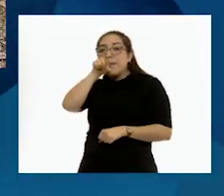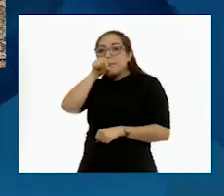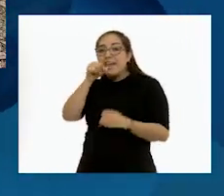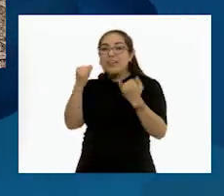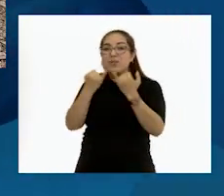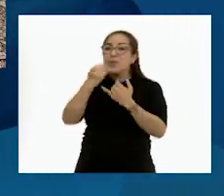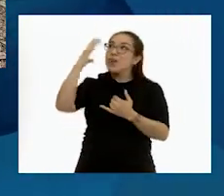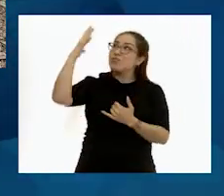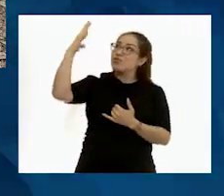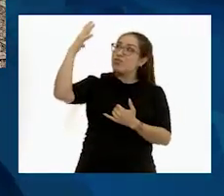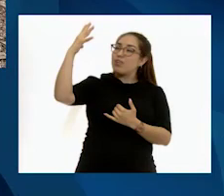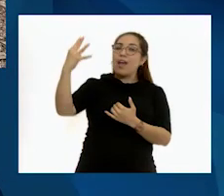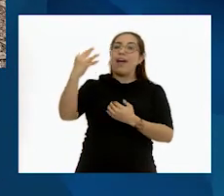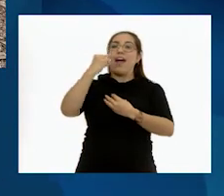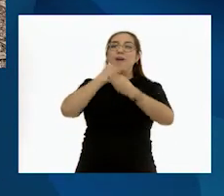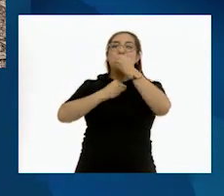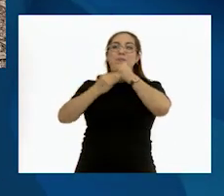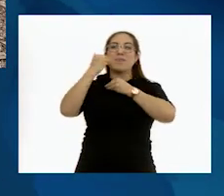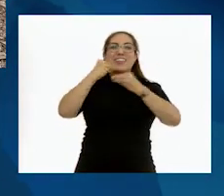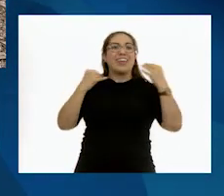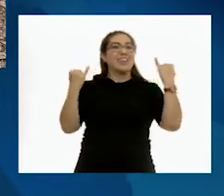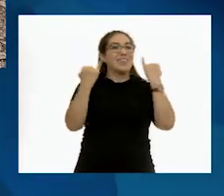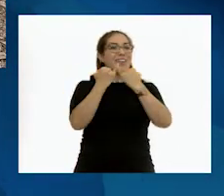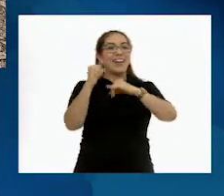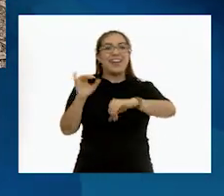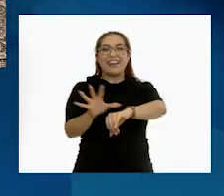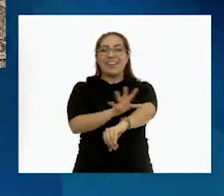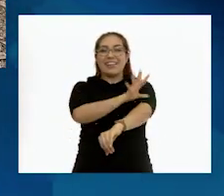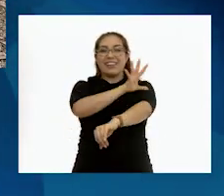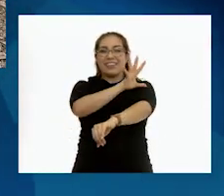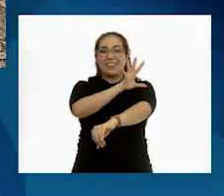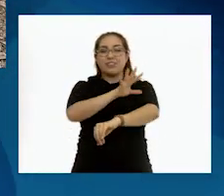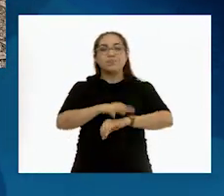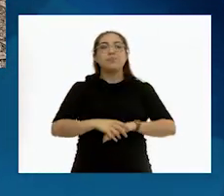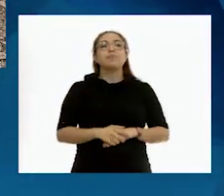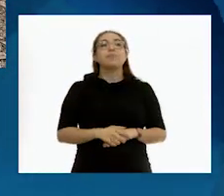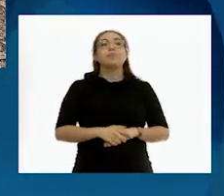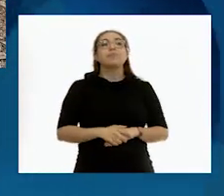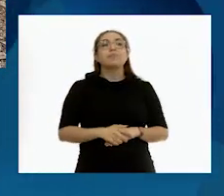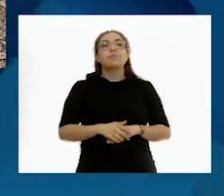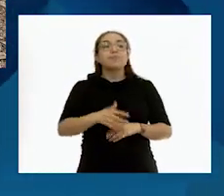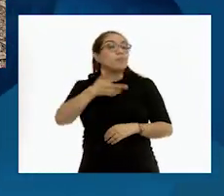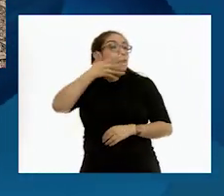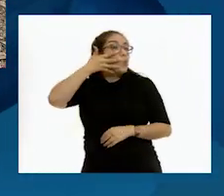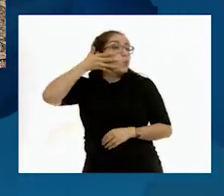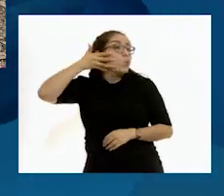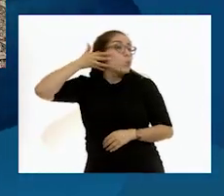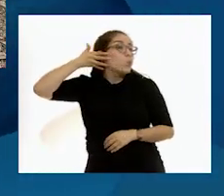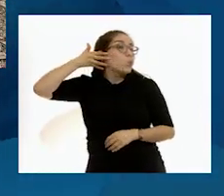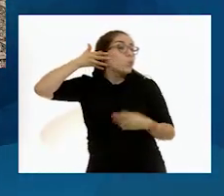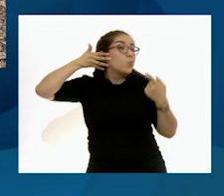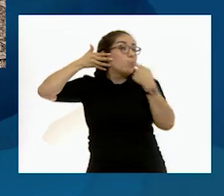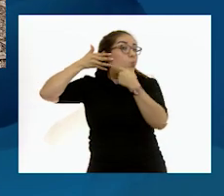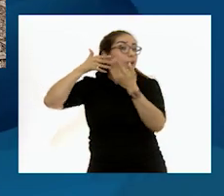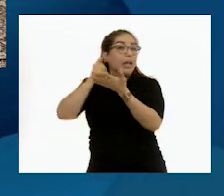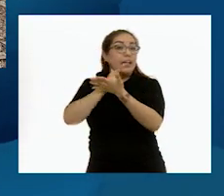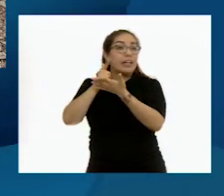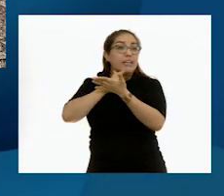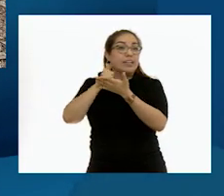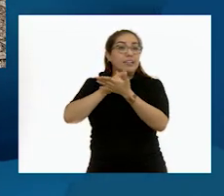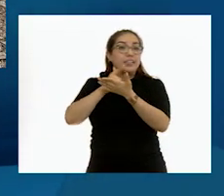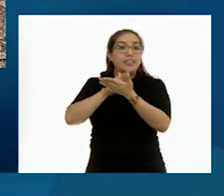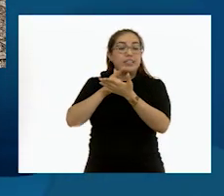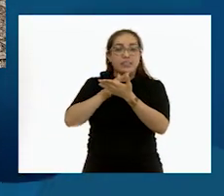que te da energía, el alimento también es mucha energía. Y además, estas rayitas de mis alitas blancas,